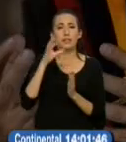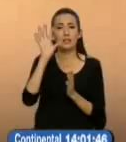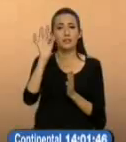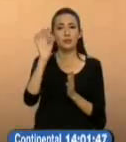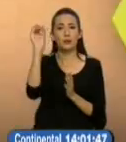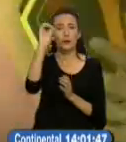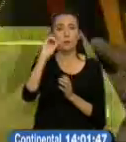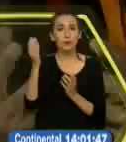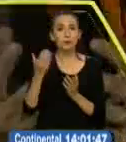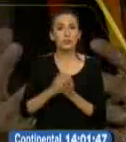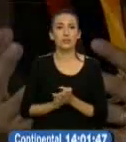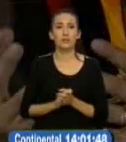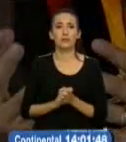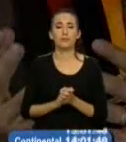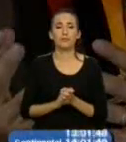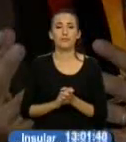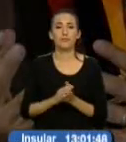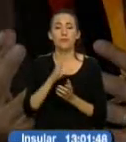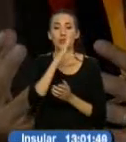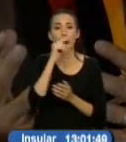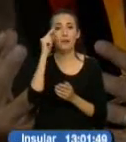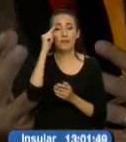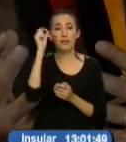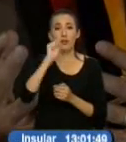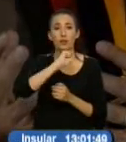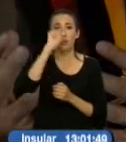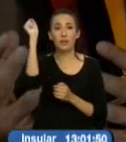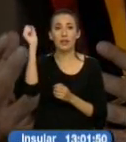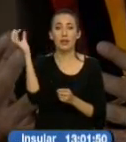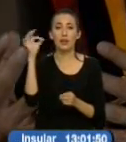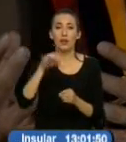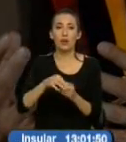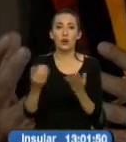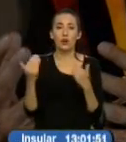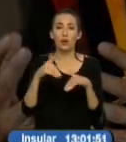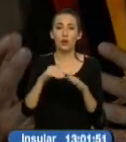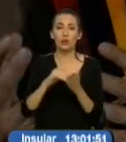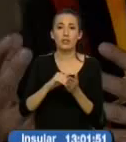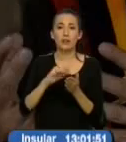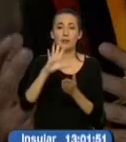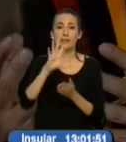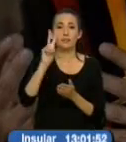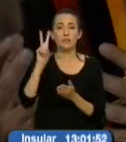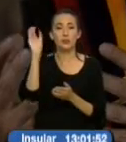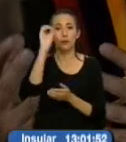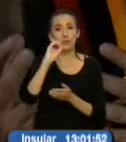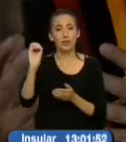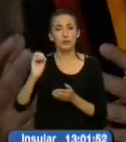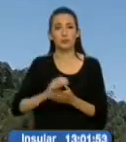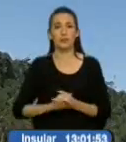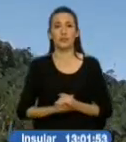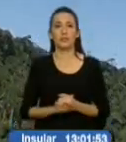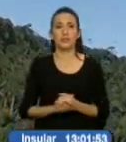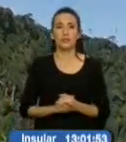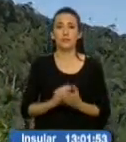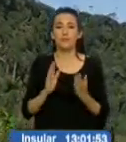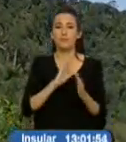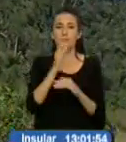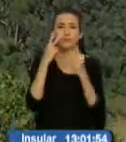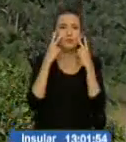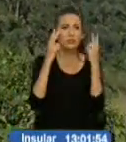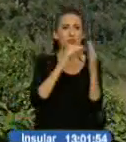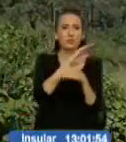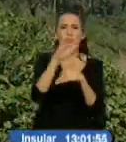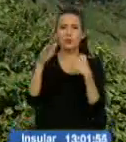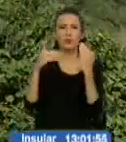63.9%. En 2009, Rafael Correa ganó en primera vuelta la presidencia de la República con el 52% de la preferencia electoral. Esto se ve reflejado